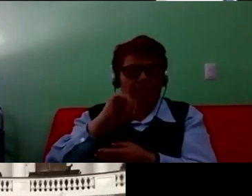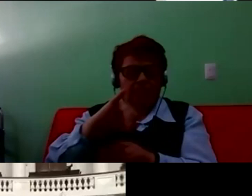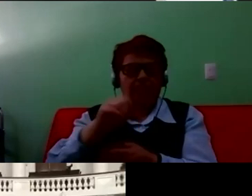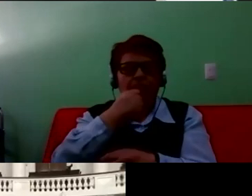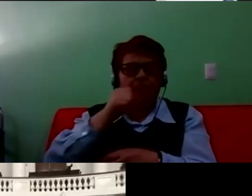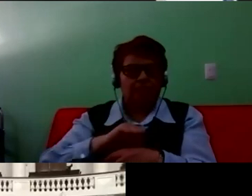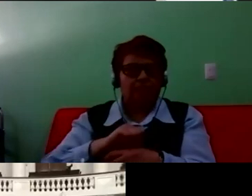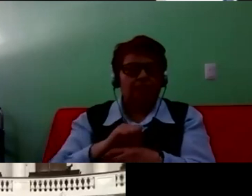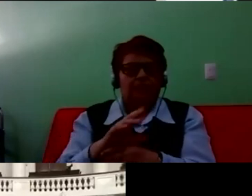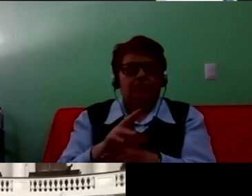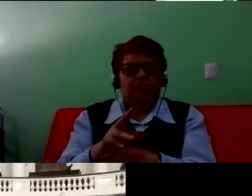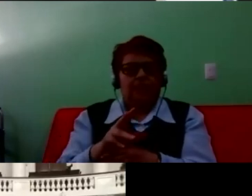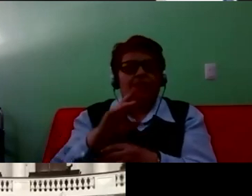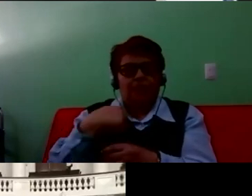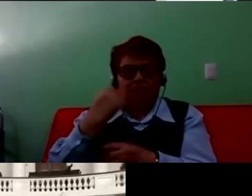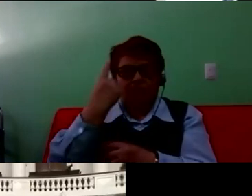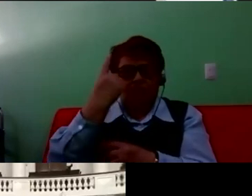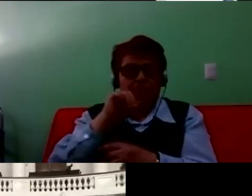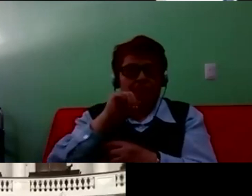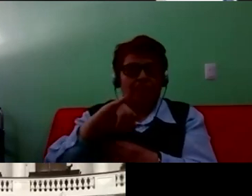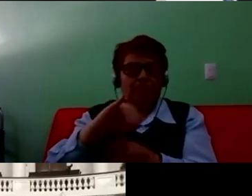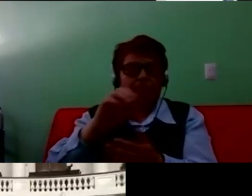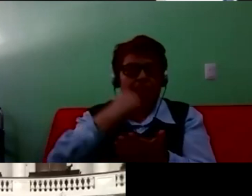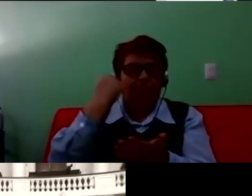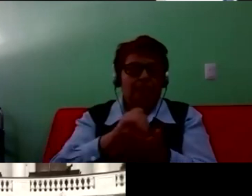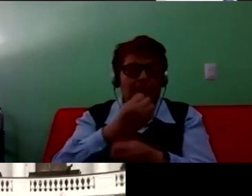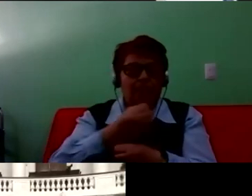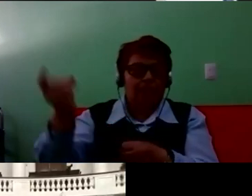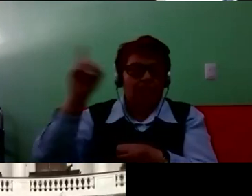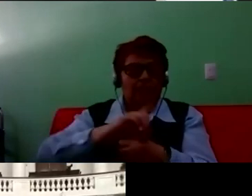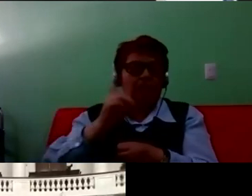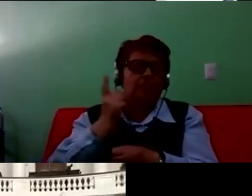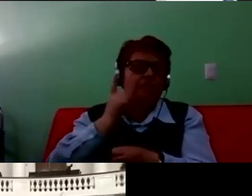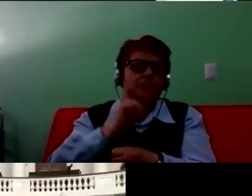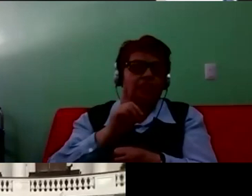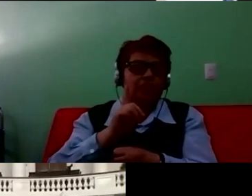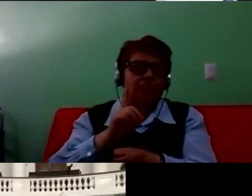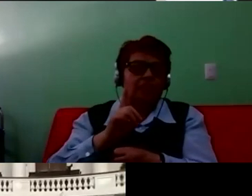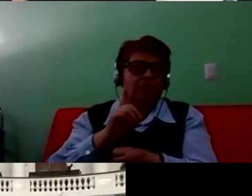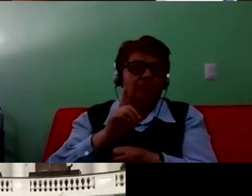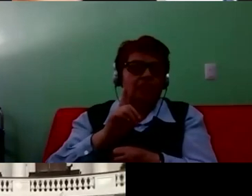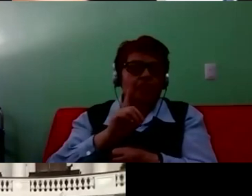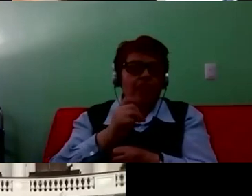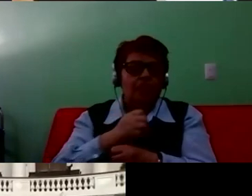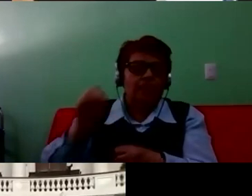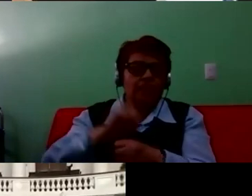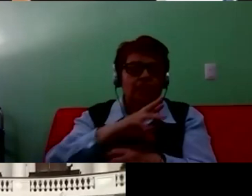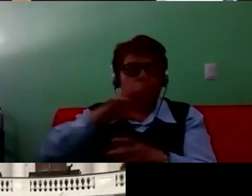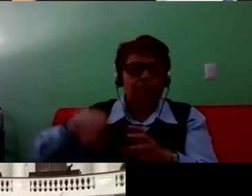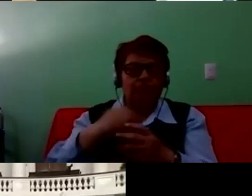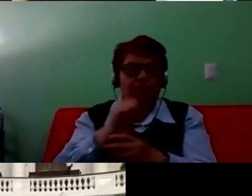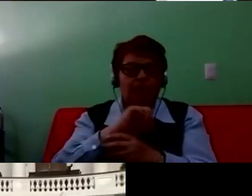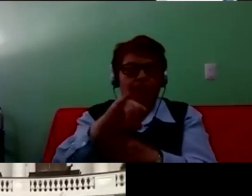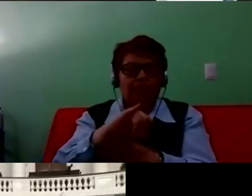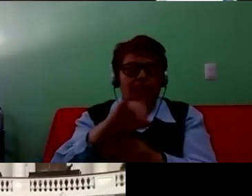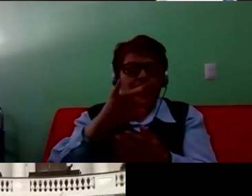Gracias. El de la voz a favor de que se aprueba el orden del día. Diputada, se aprueba el orden del día por unanimidad.